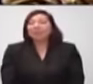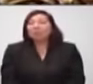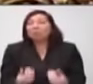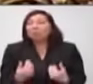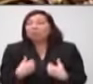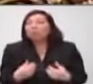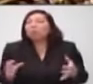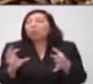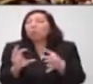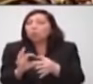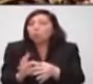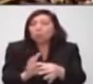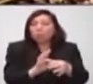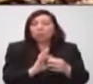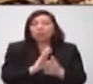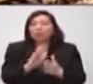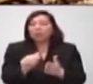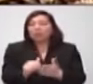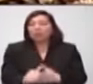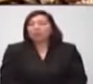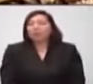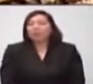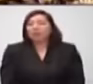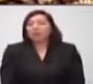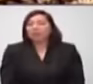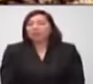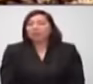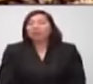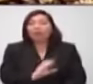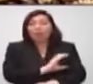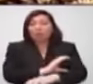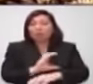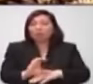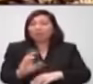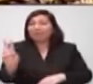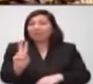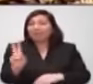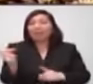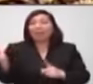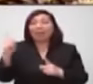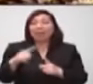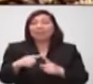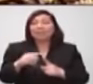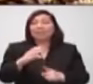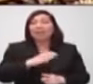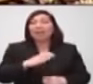vamos a unir todo lo que es la Costa Verde hasta el Callao, que